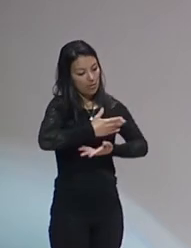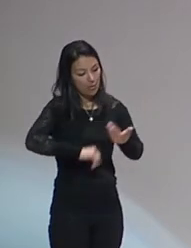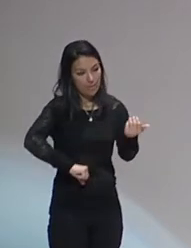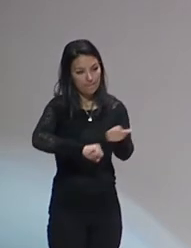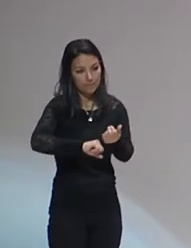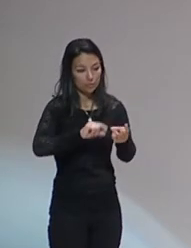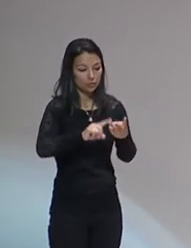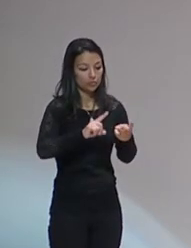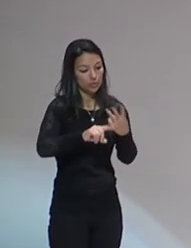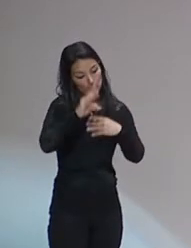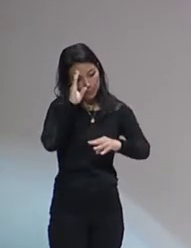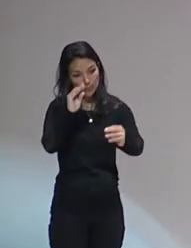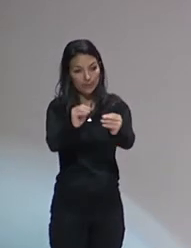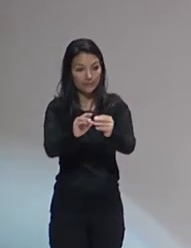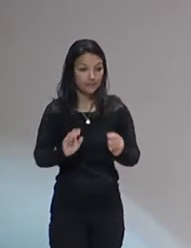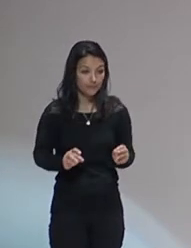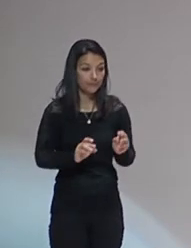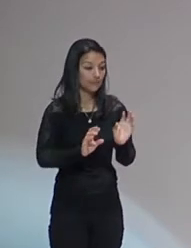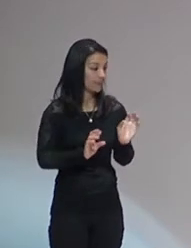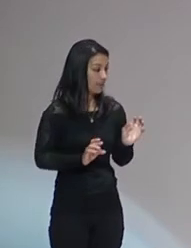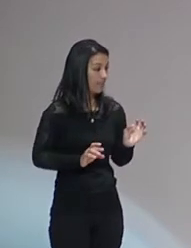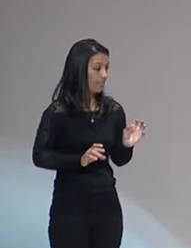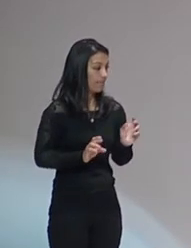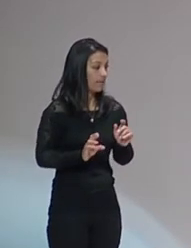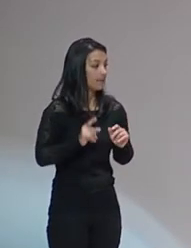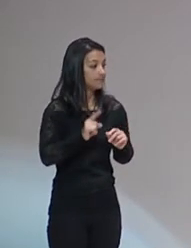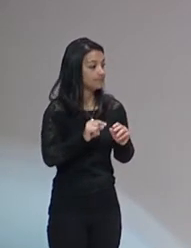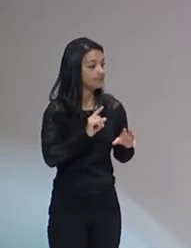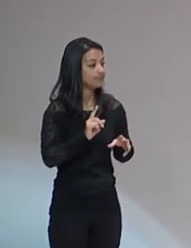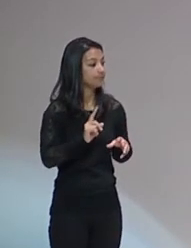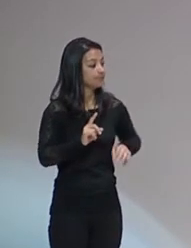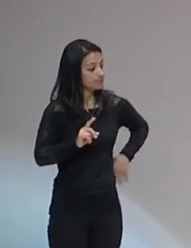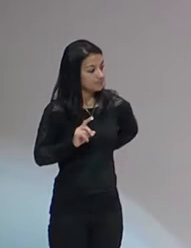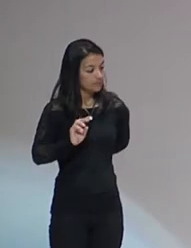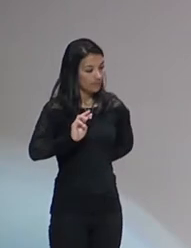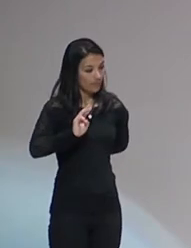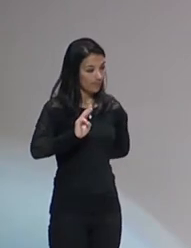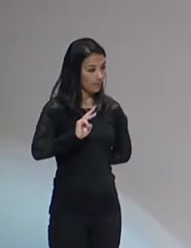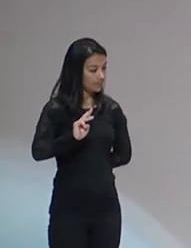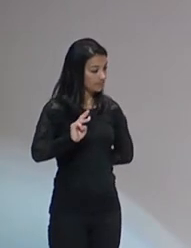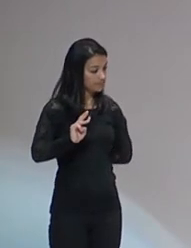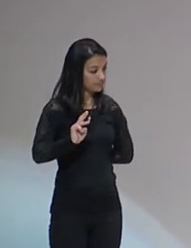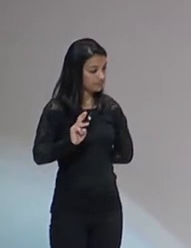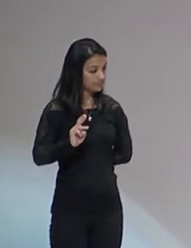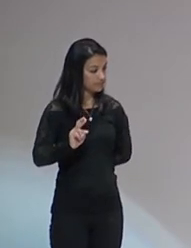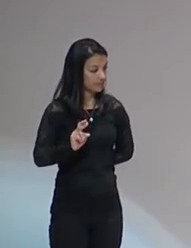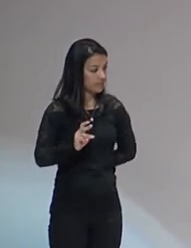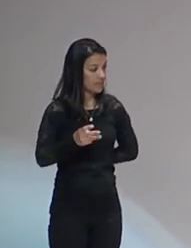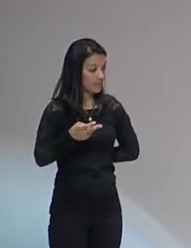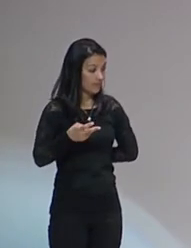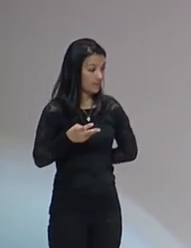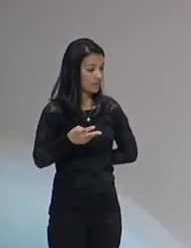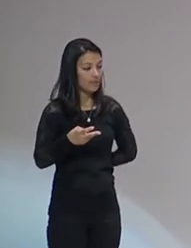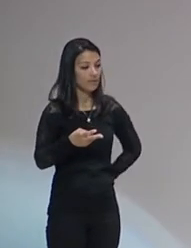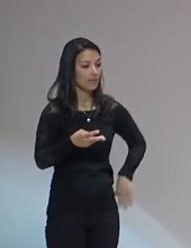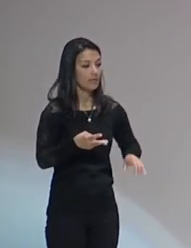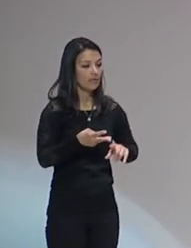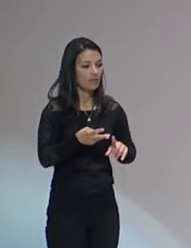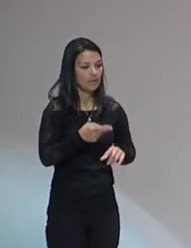Y un tercer elemento que me lleva a reflexionar es que el